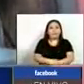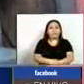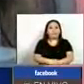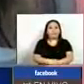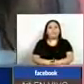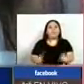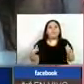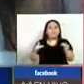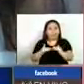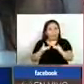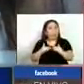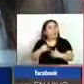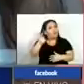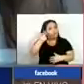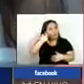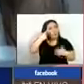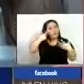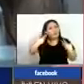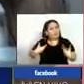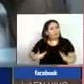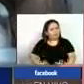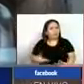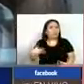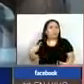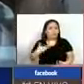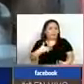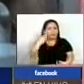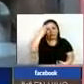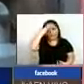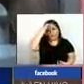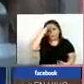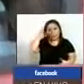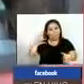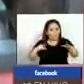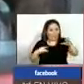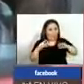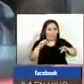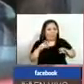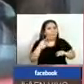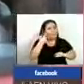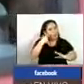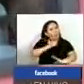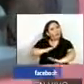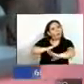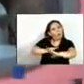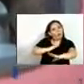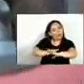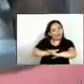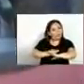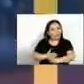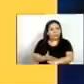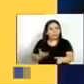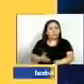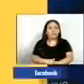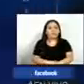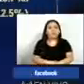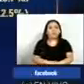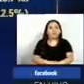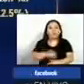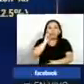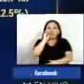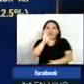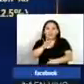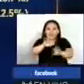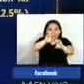andamos con una bioseguridad, andamos expuestos a esta pandemia, pero hay que tratar de cuidar de uno y con la fe en Dios. De acuerdo